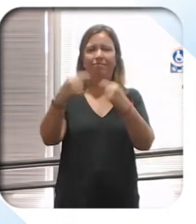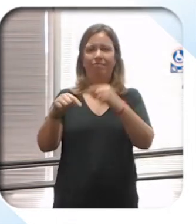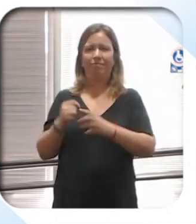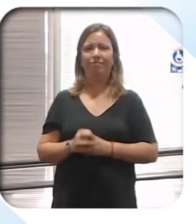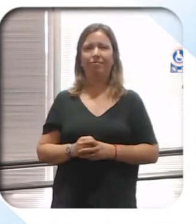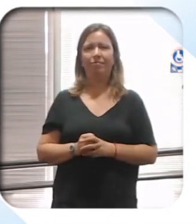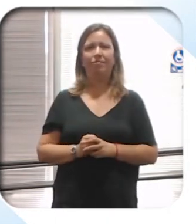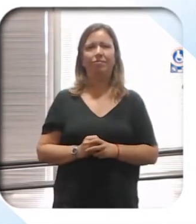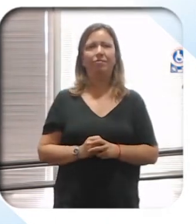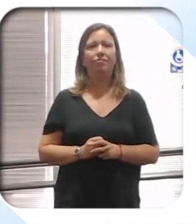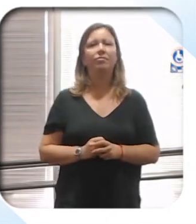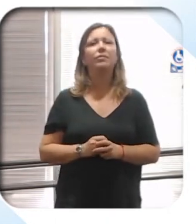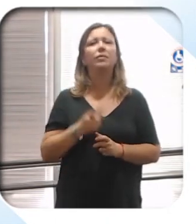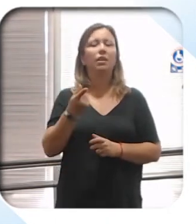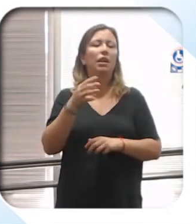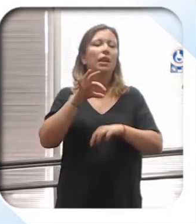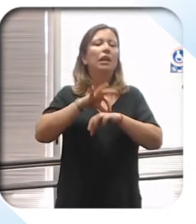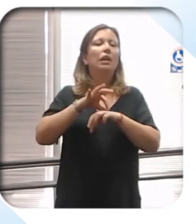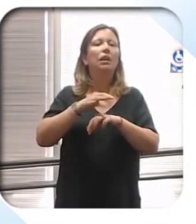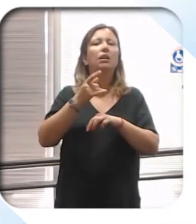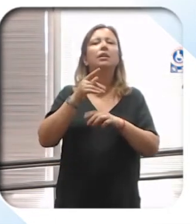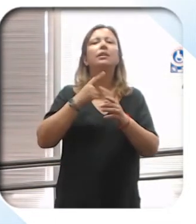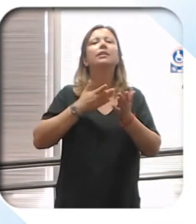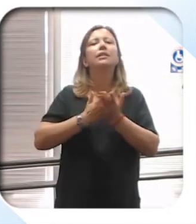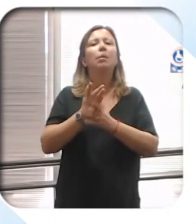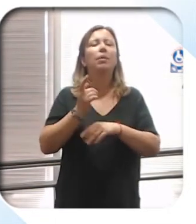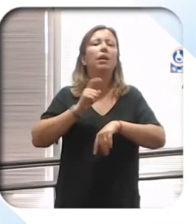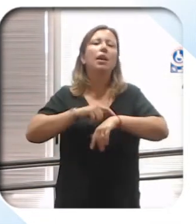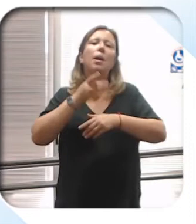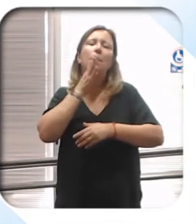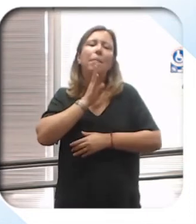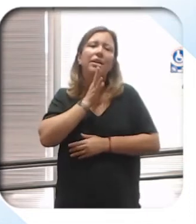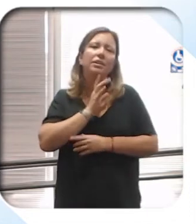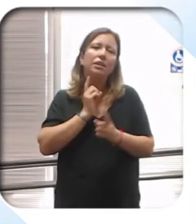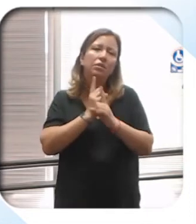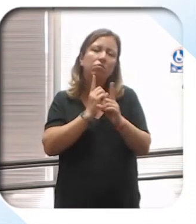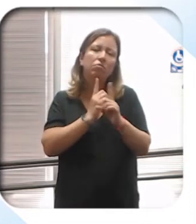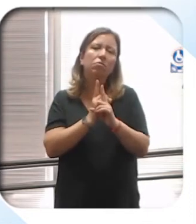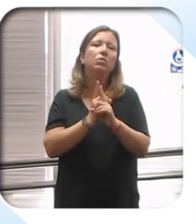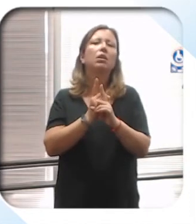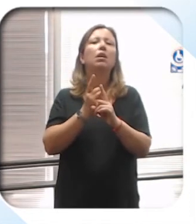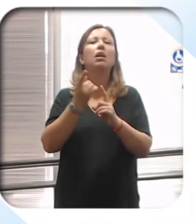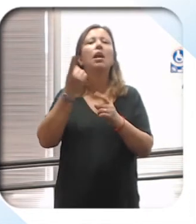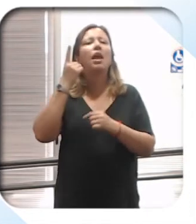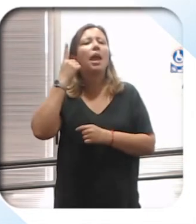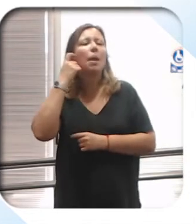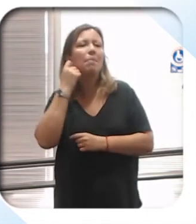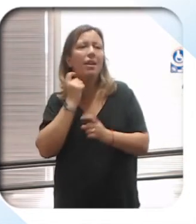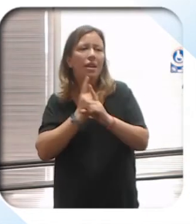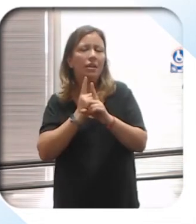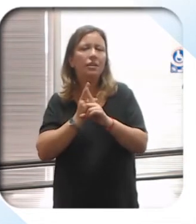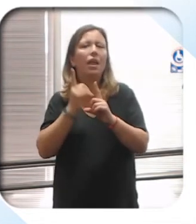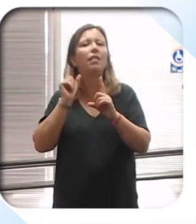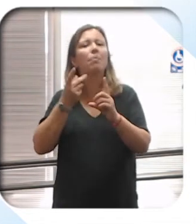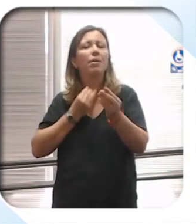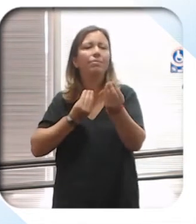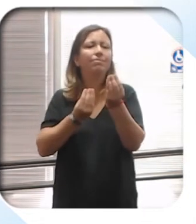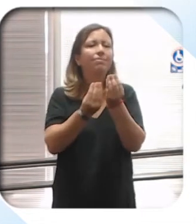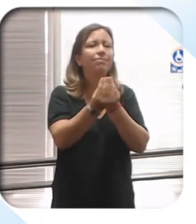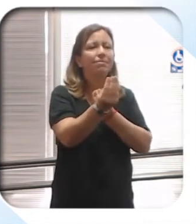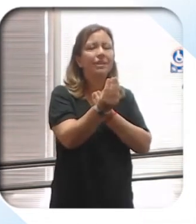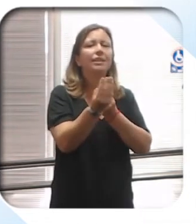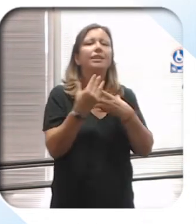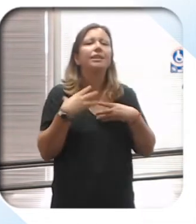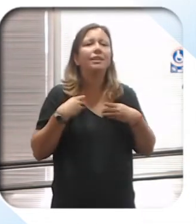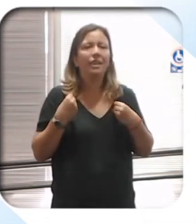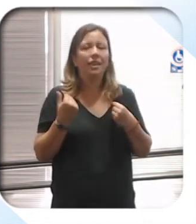Clínica sexológica en TEA es igual a tiempo, más artesanía, más experiencia, más empatía. La